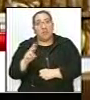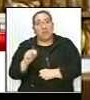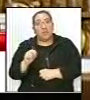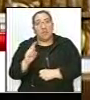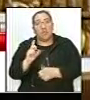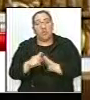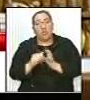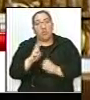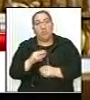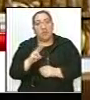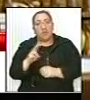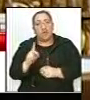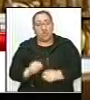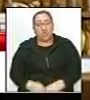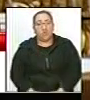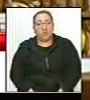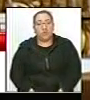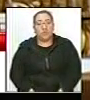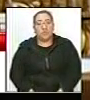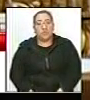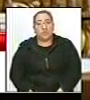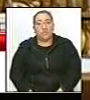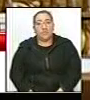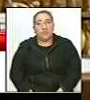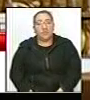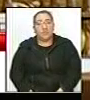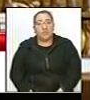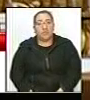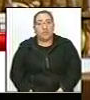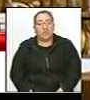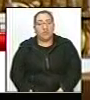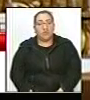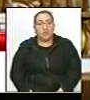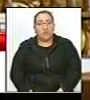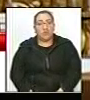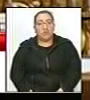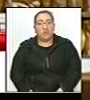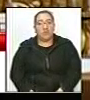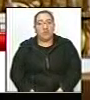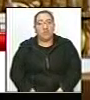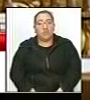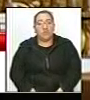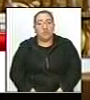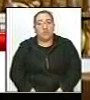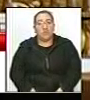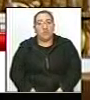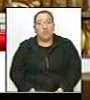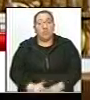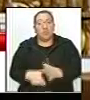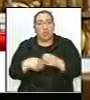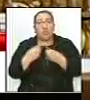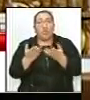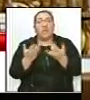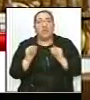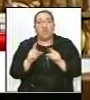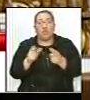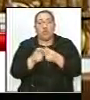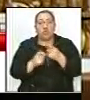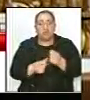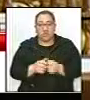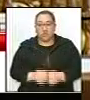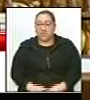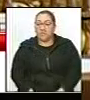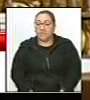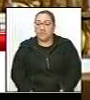2021. Así que sí, estamos ahí coordinando y yo le rendiré información sobre el proceso de coordinación a la señora congresista por su intermedio,